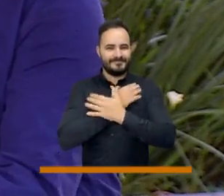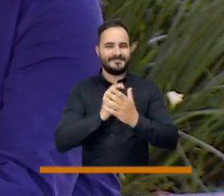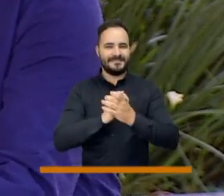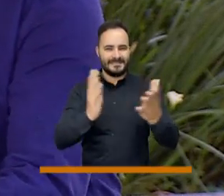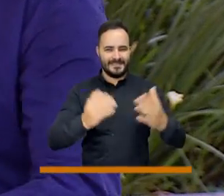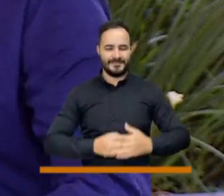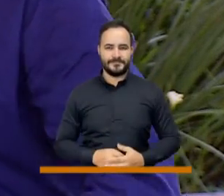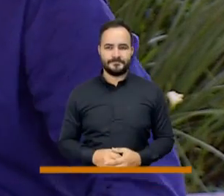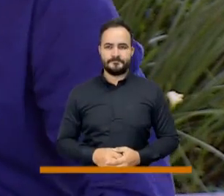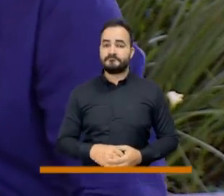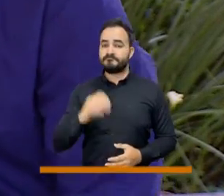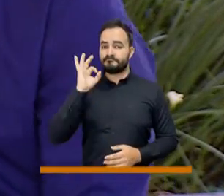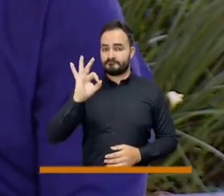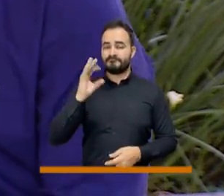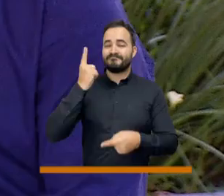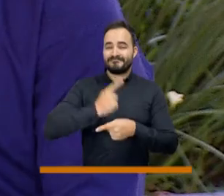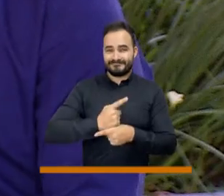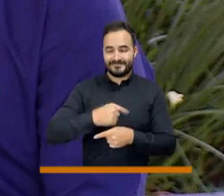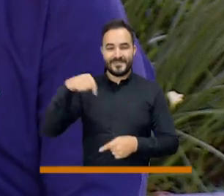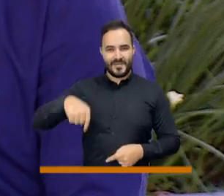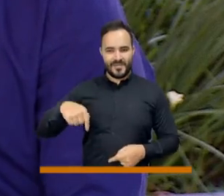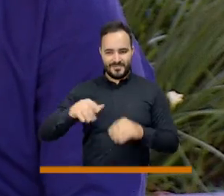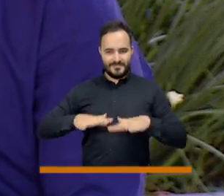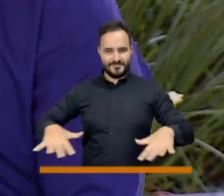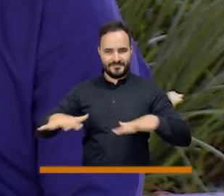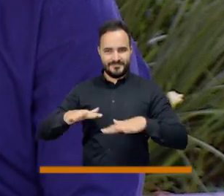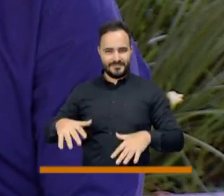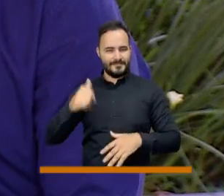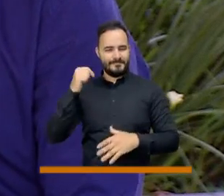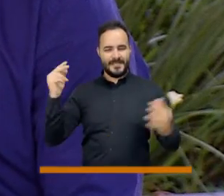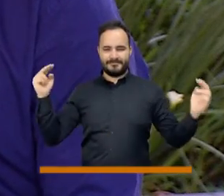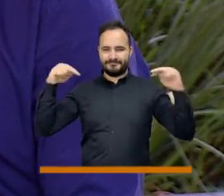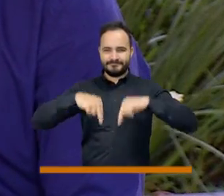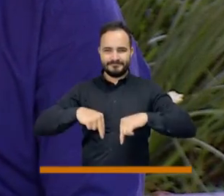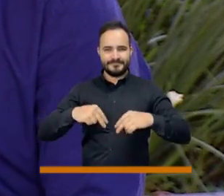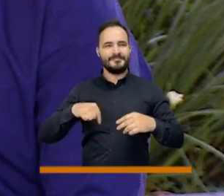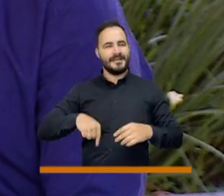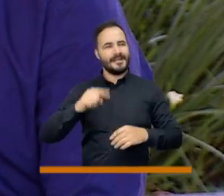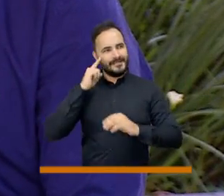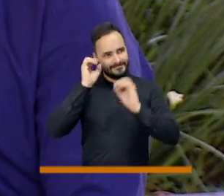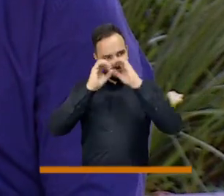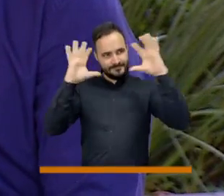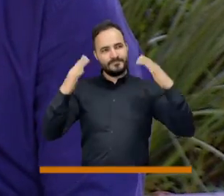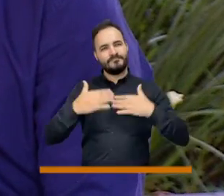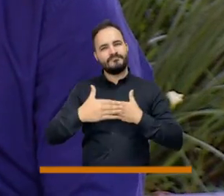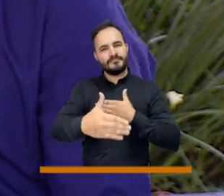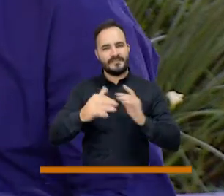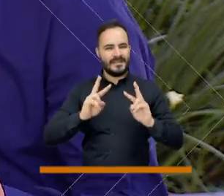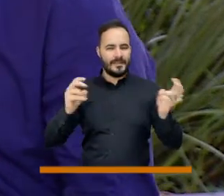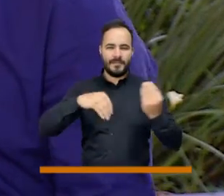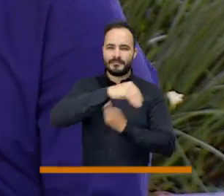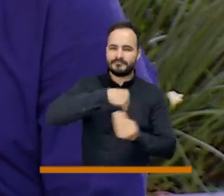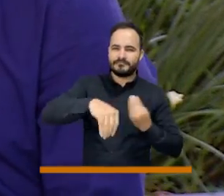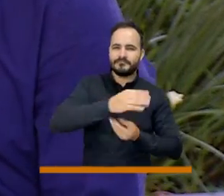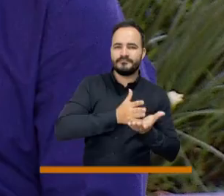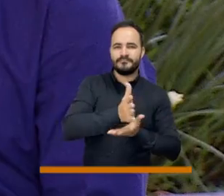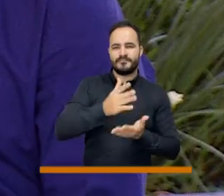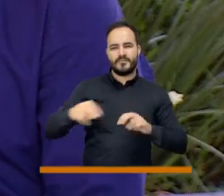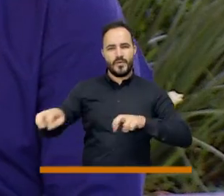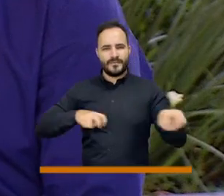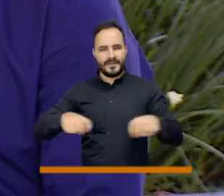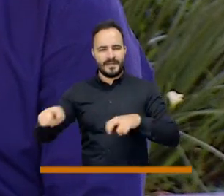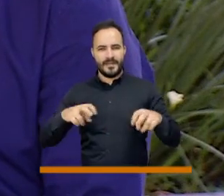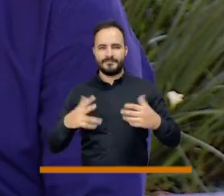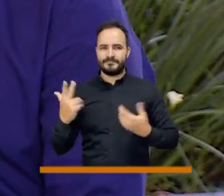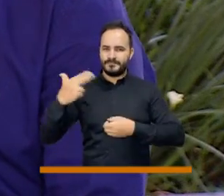qué mejor espacio para hablar de sostenibilidad, de movilidad eléctrica, de todo lo que implica